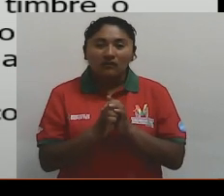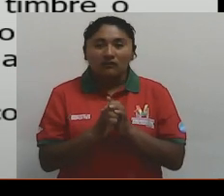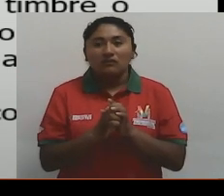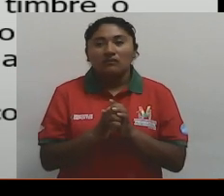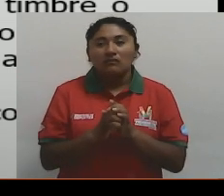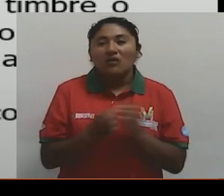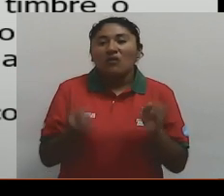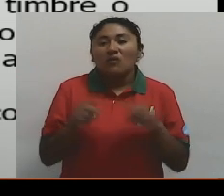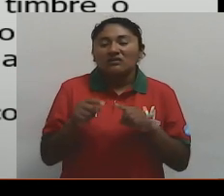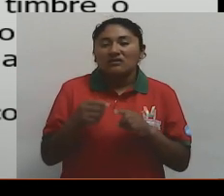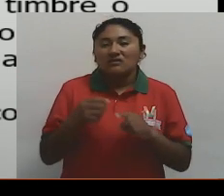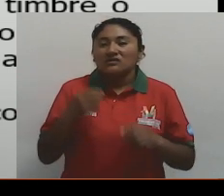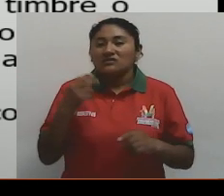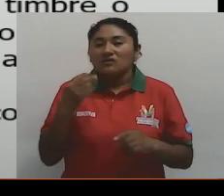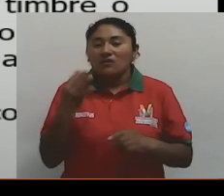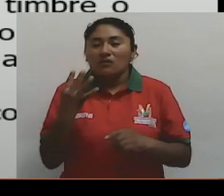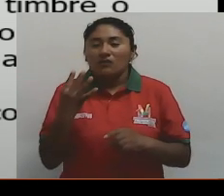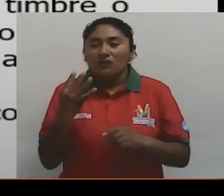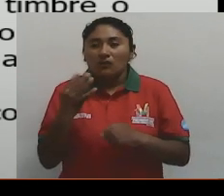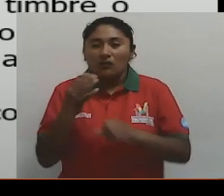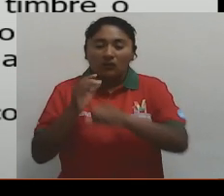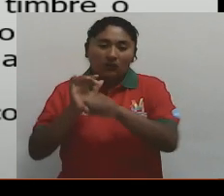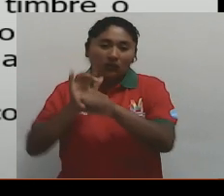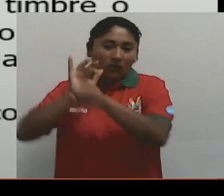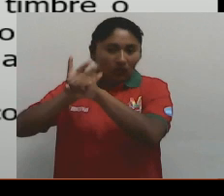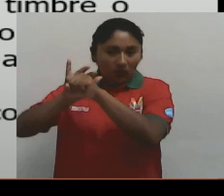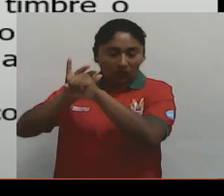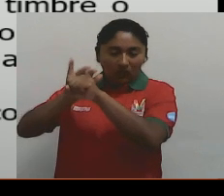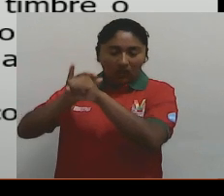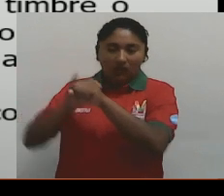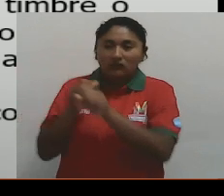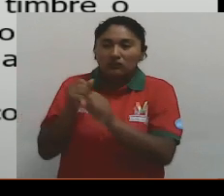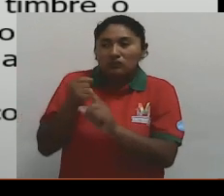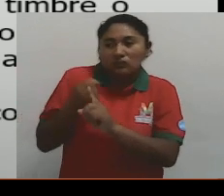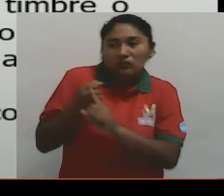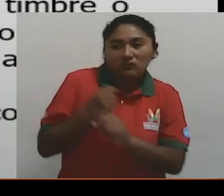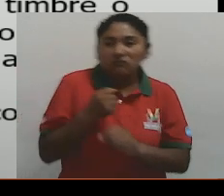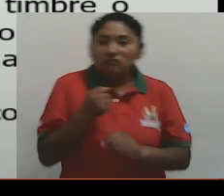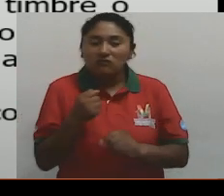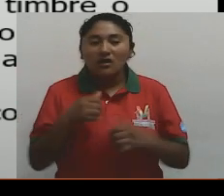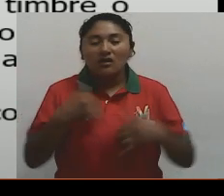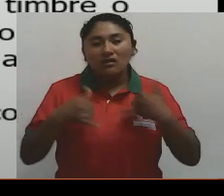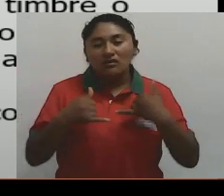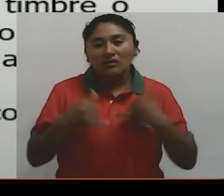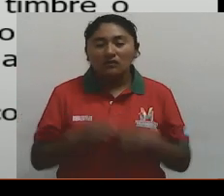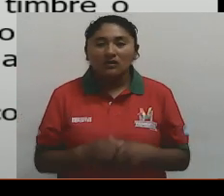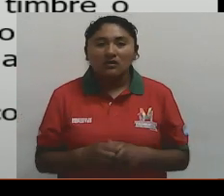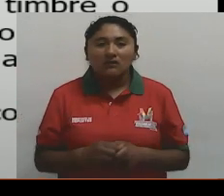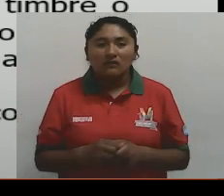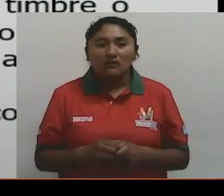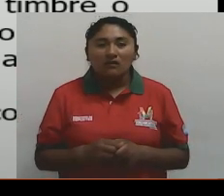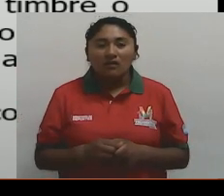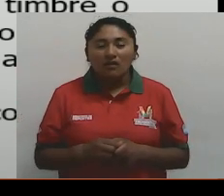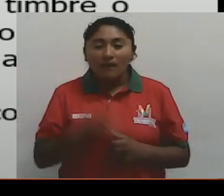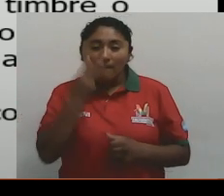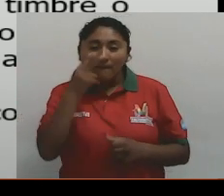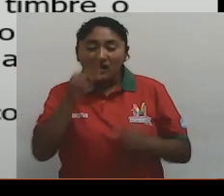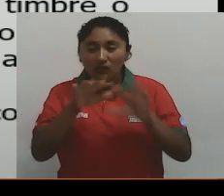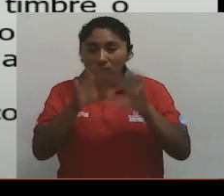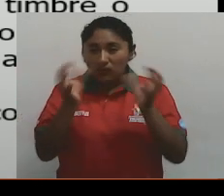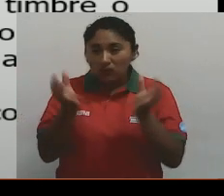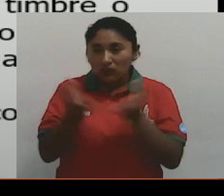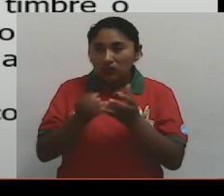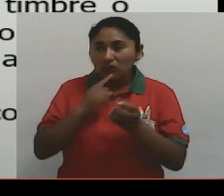golpe, balón dentro, balón fuera, etc. También al decidir si el balón está dentro o fuera y si ha sido rozado por un jugador del equipo